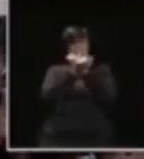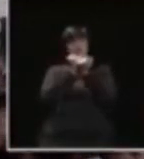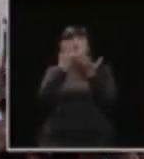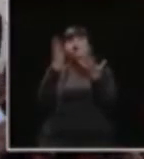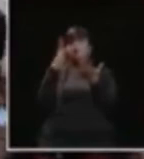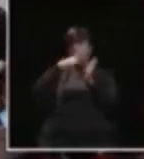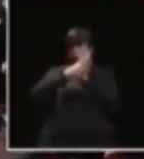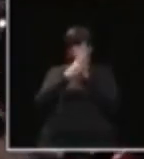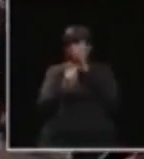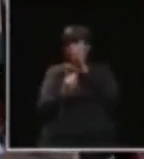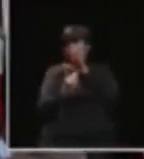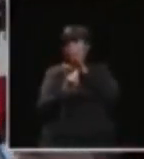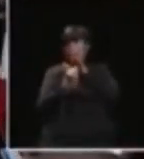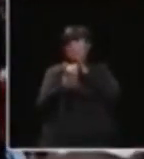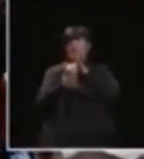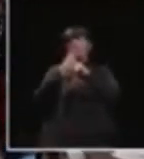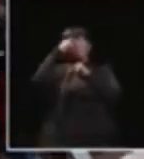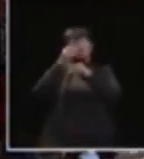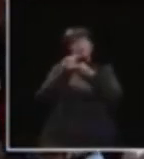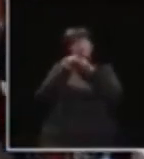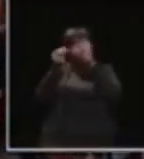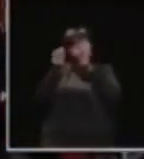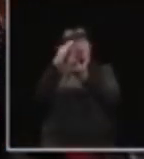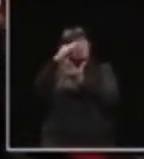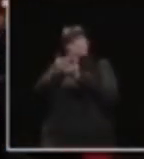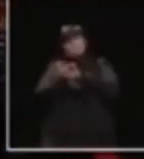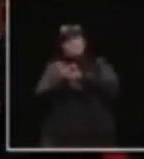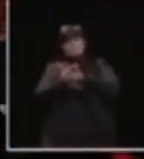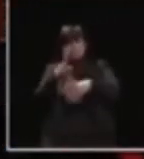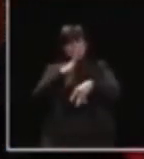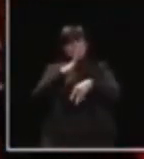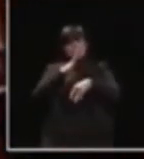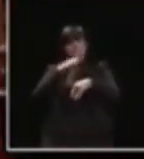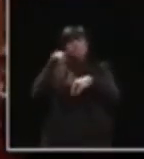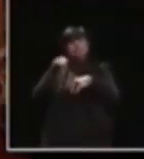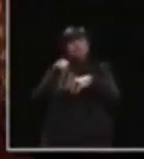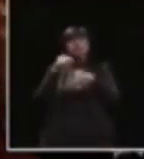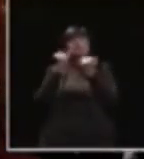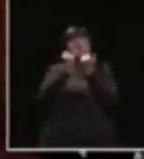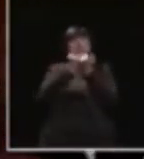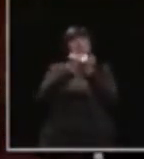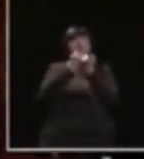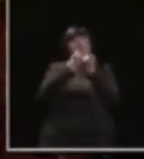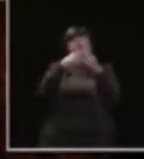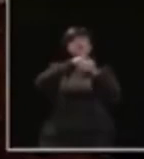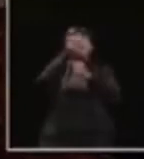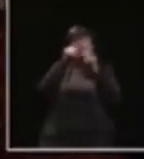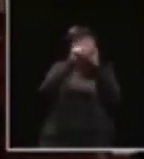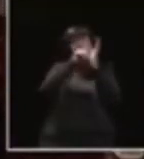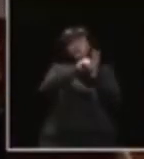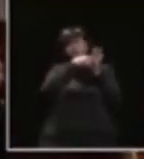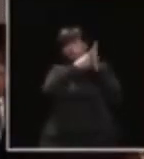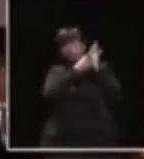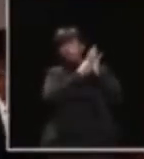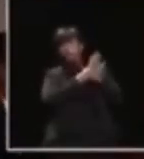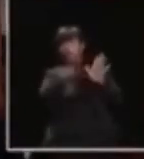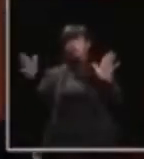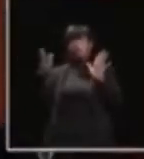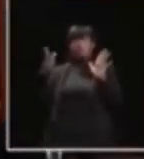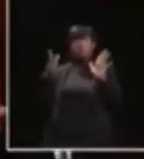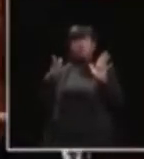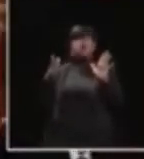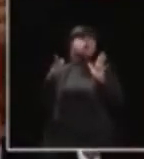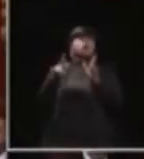la misma al presente expediente. Publíquese el presente bando en la Gaceta Oficial de la